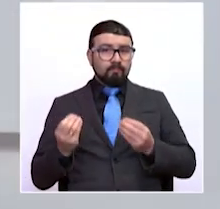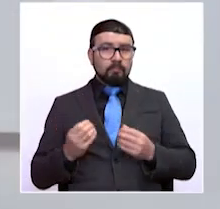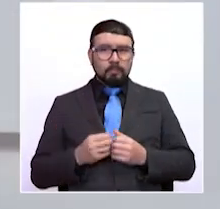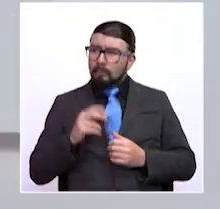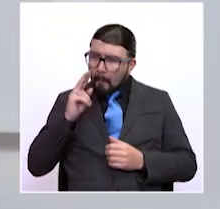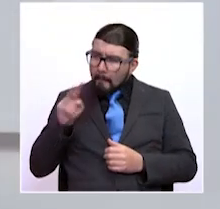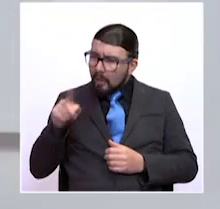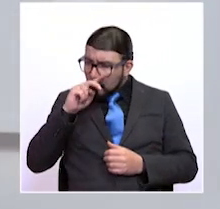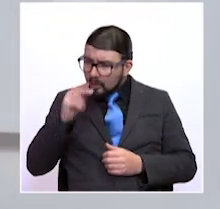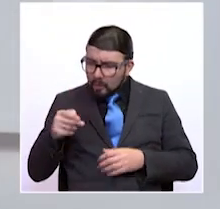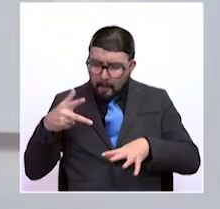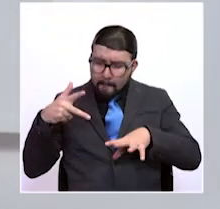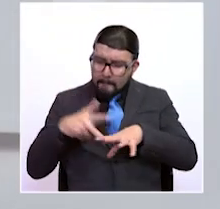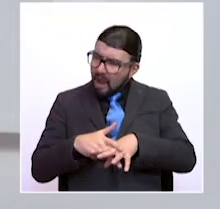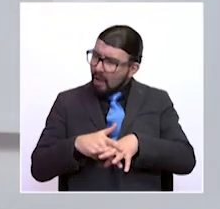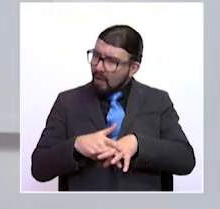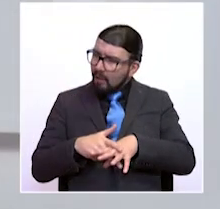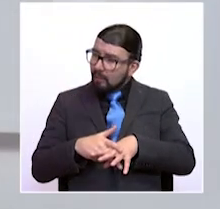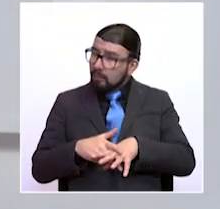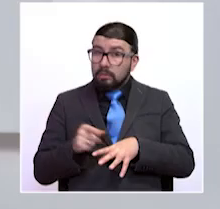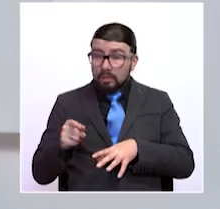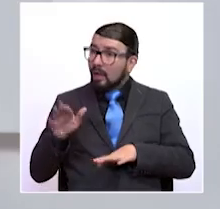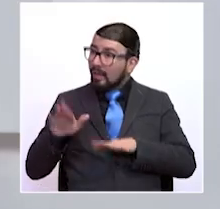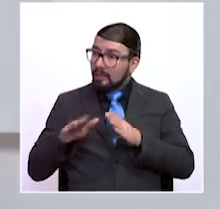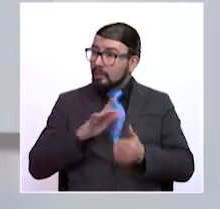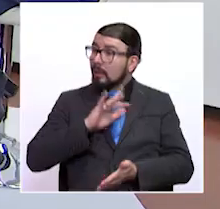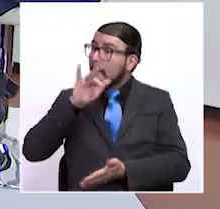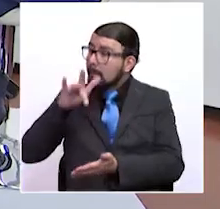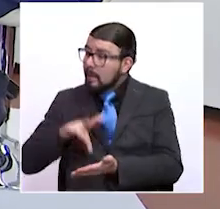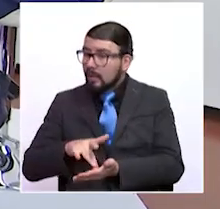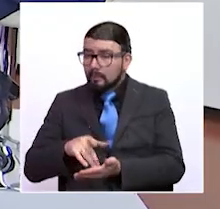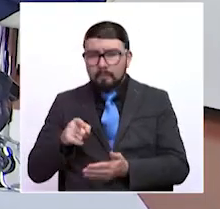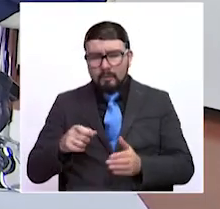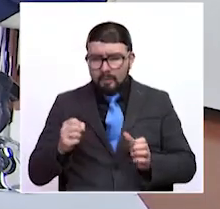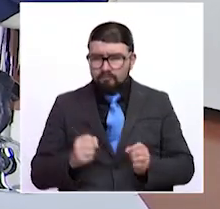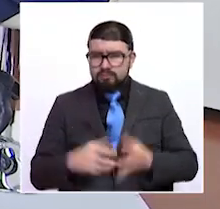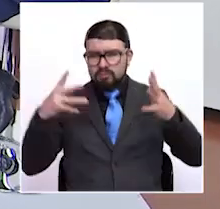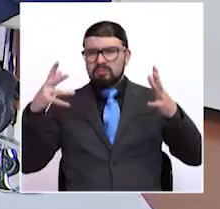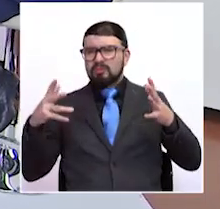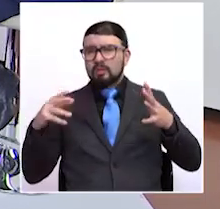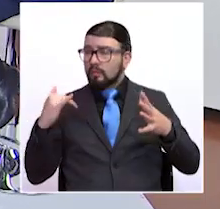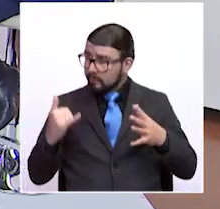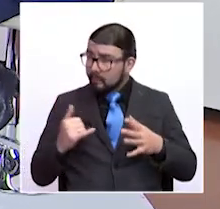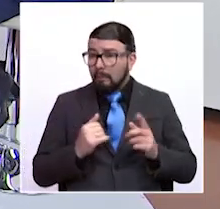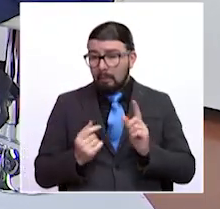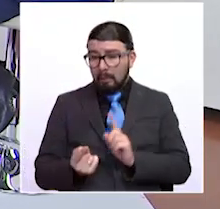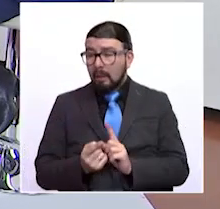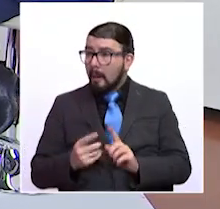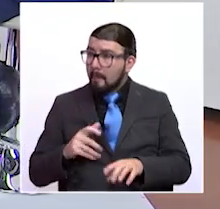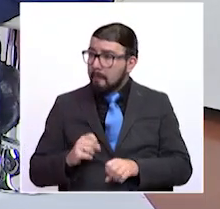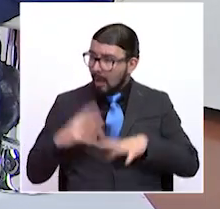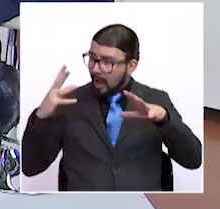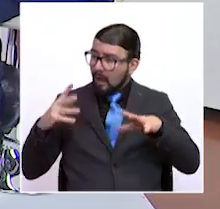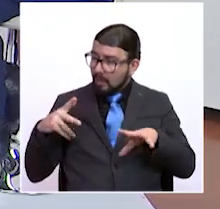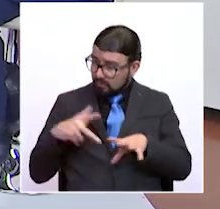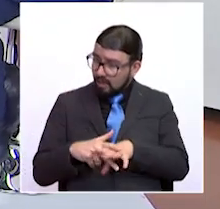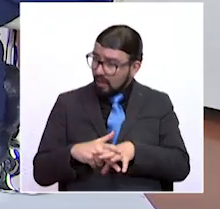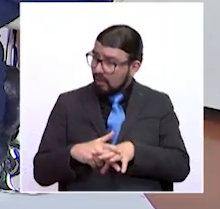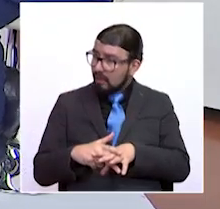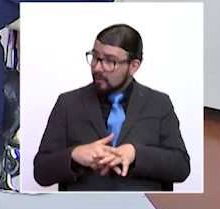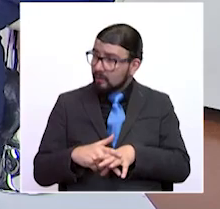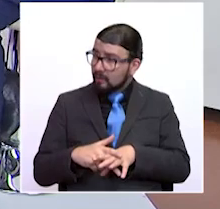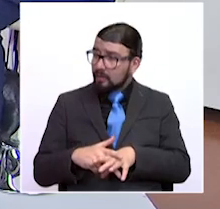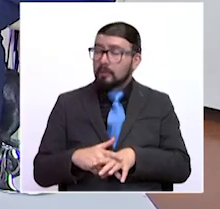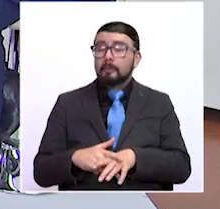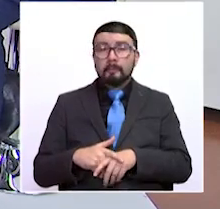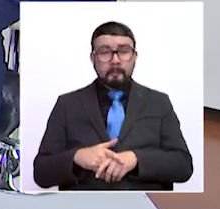¿no? Doctora, ¿les llega a pacientes que por una explosión de pólvora se arriman y explota algo? Sí, precisamente